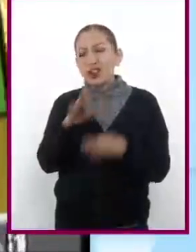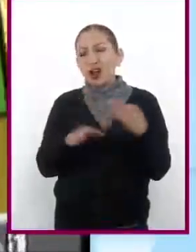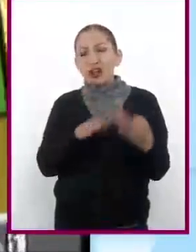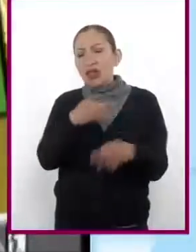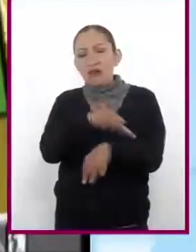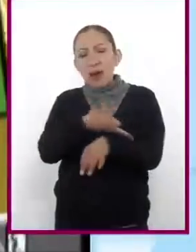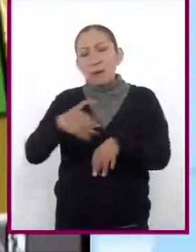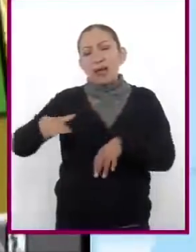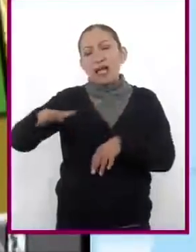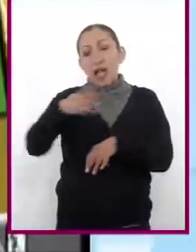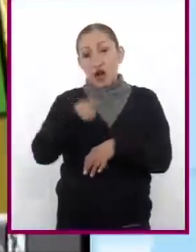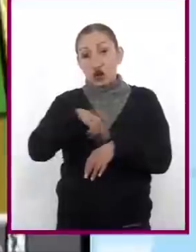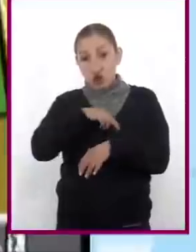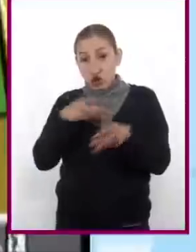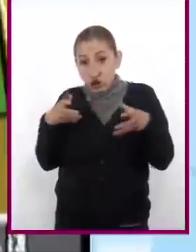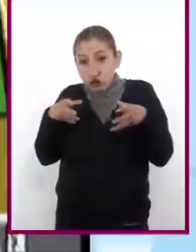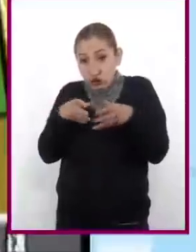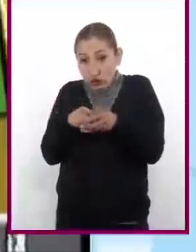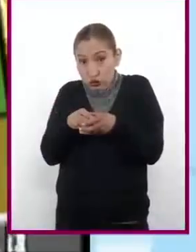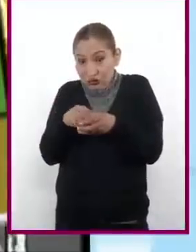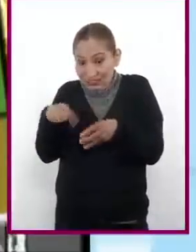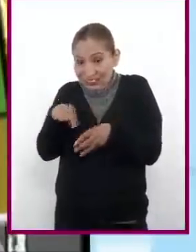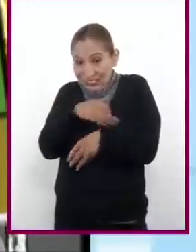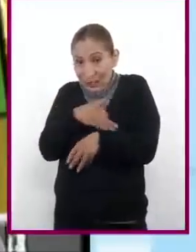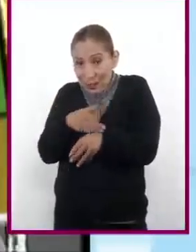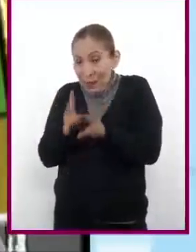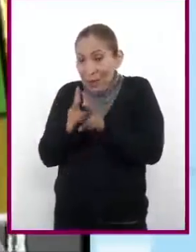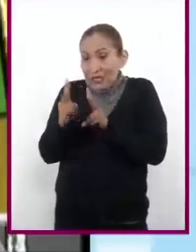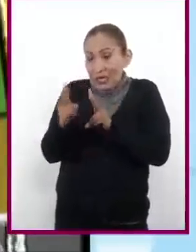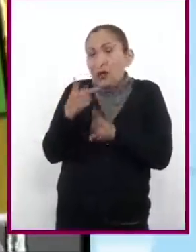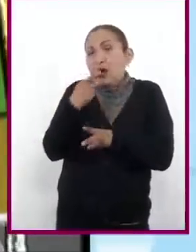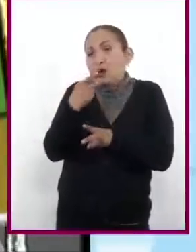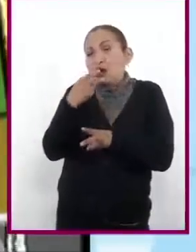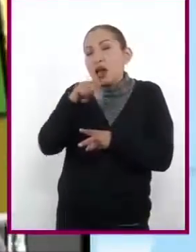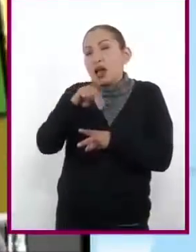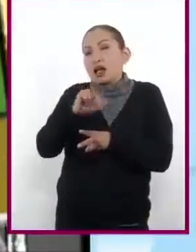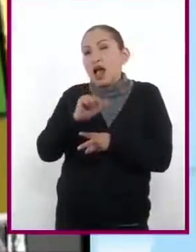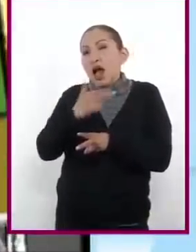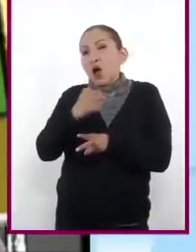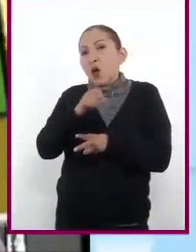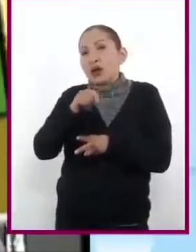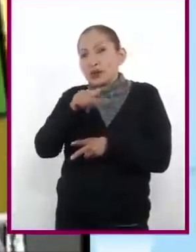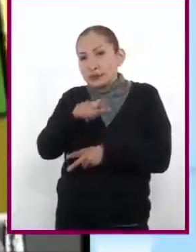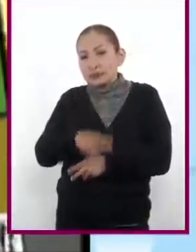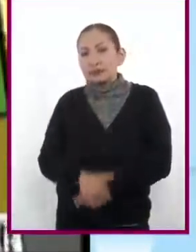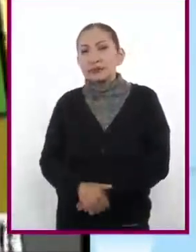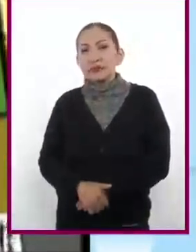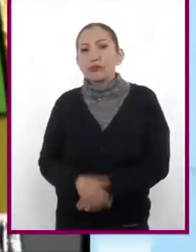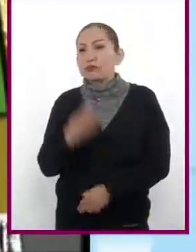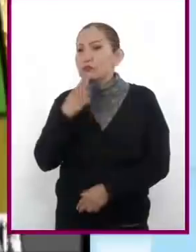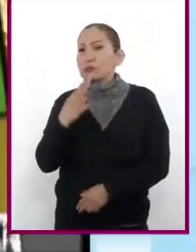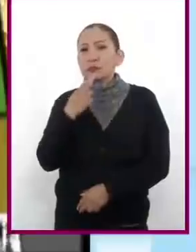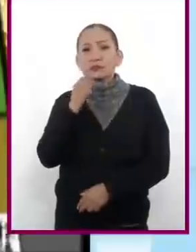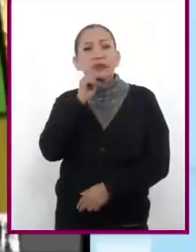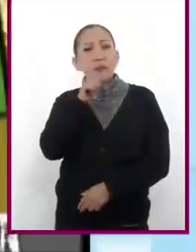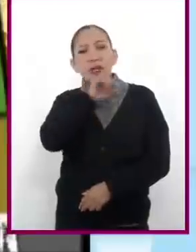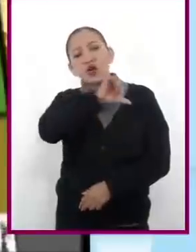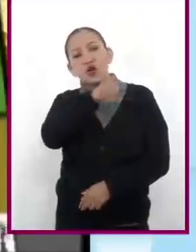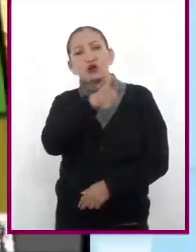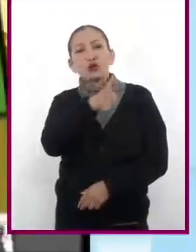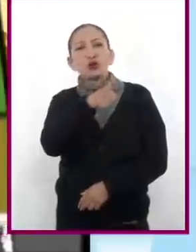los familiares entre nosotros, vecinos, nos hablamos el náhuatl. Lo utilizamos también